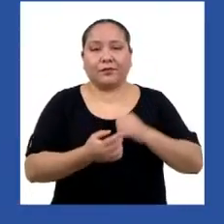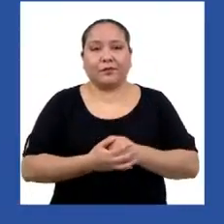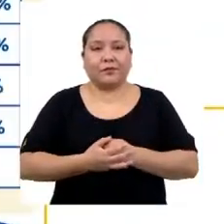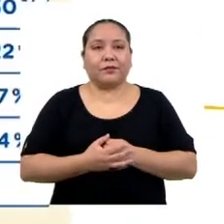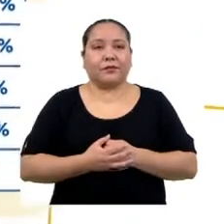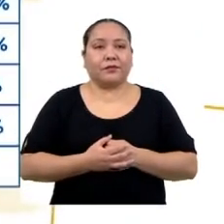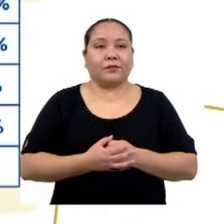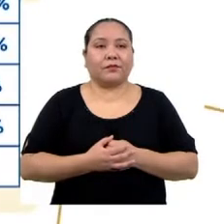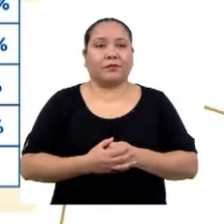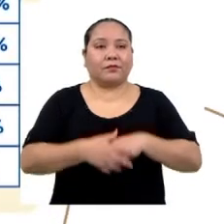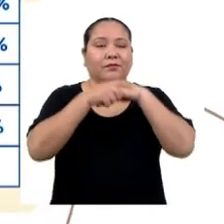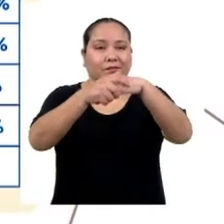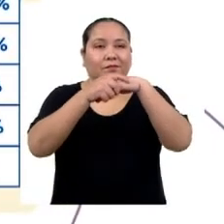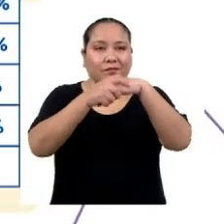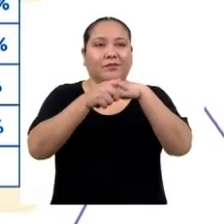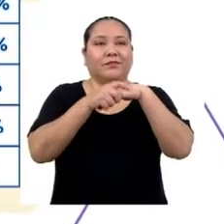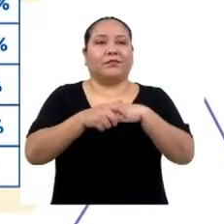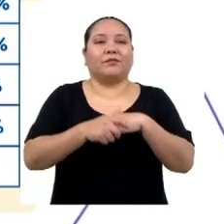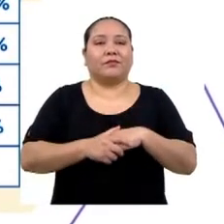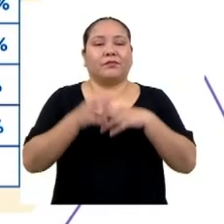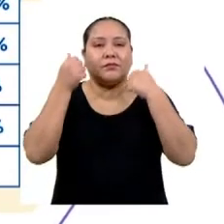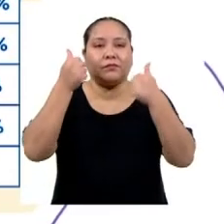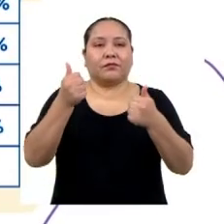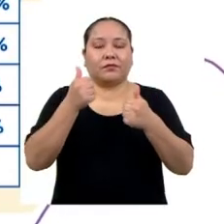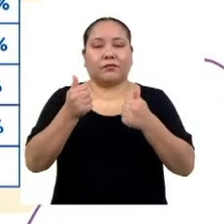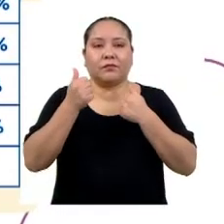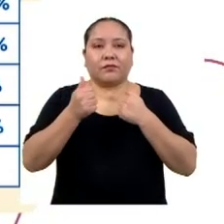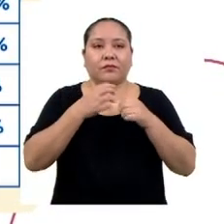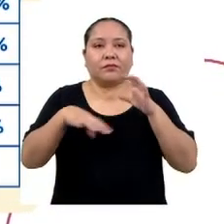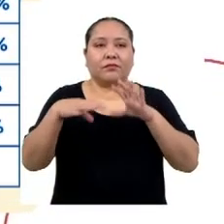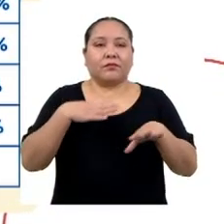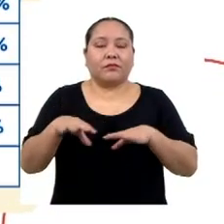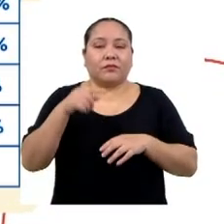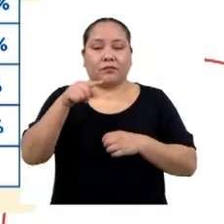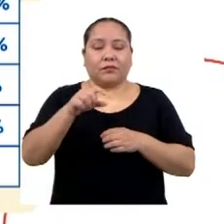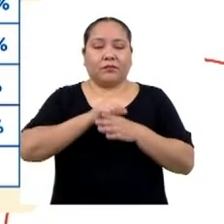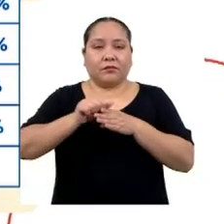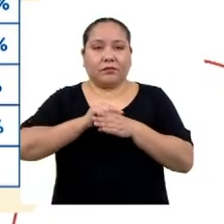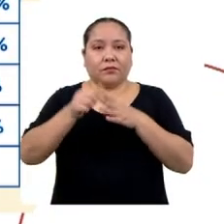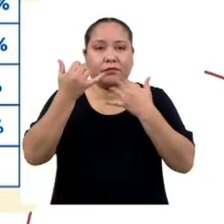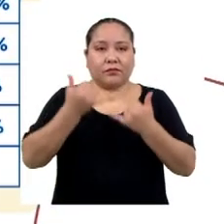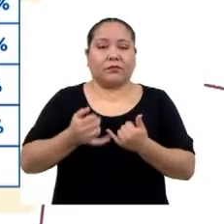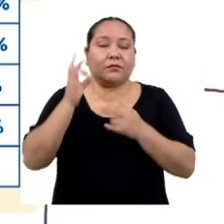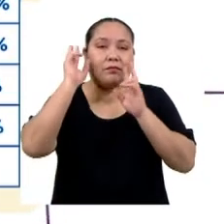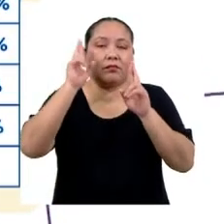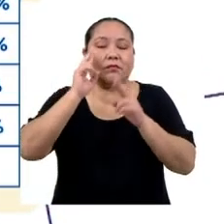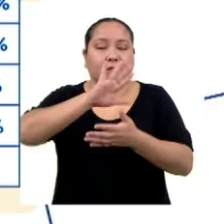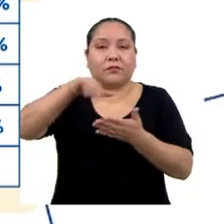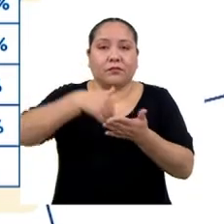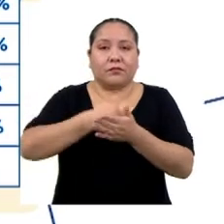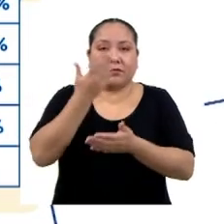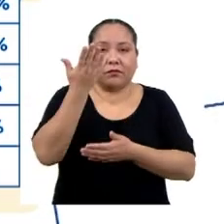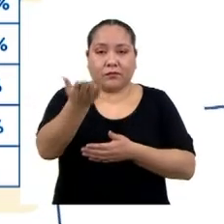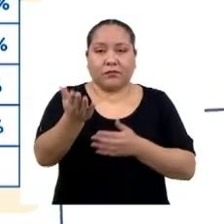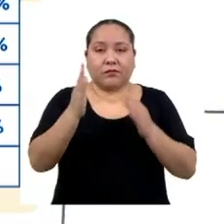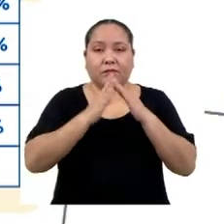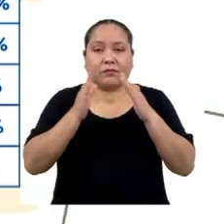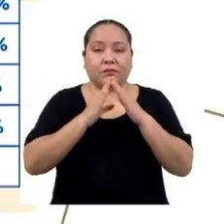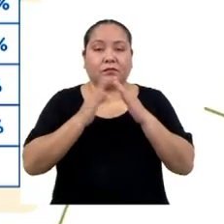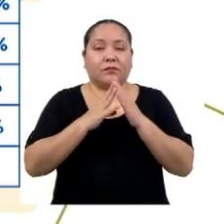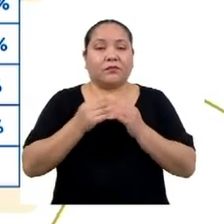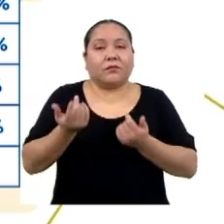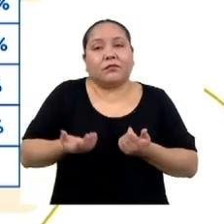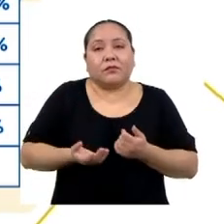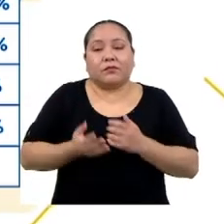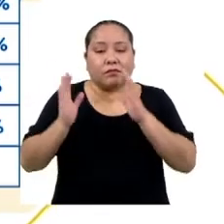¡Tarán! ¡Felicitaciones! Muy bien realizado el ejercicio de hoy. Espero que todas y todos en casa hayan podido seguirnos